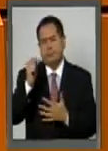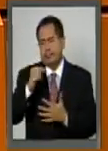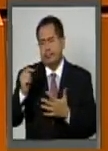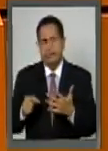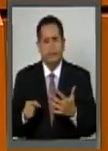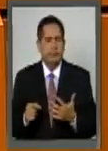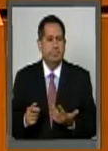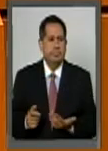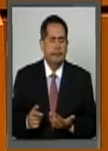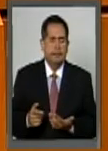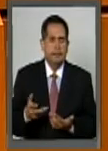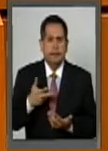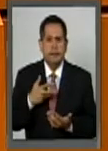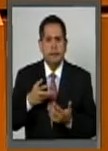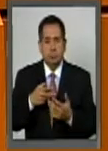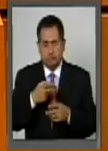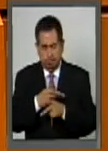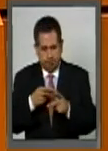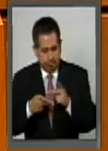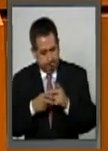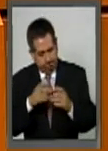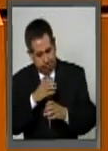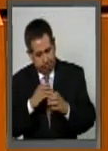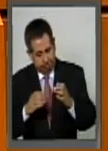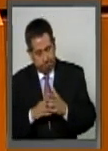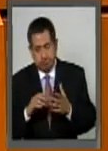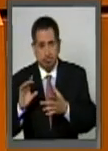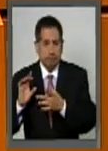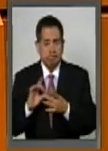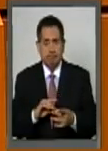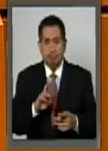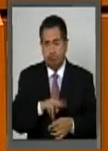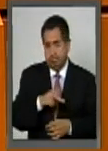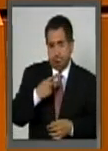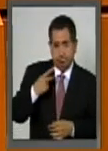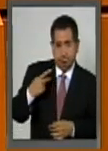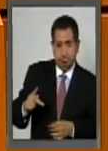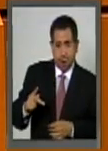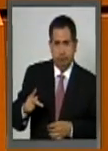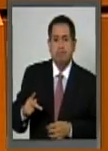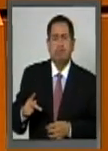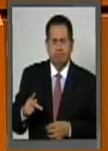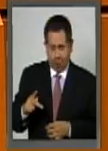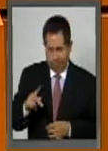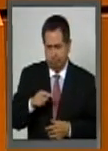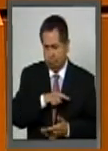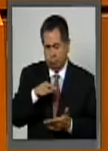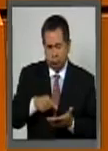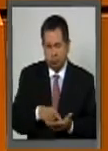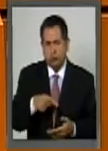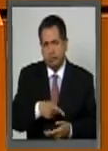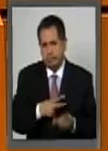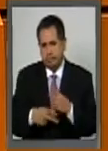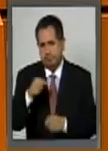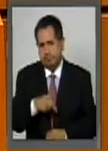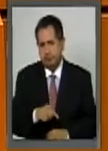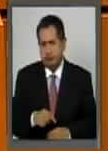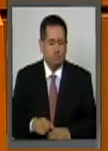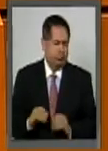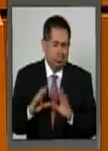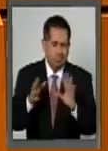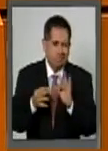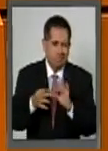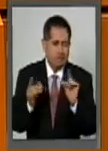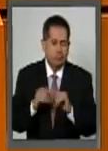característica del producto sea imputable fundamentalmente a ese su origen geográfico. Es decir,